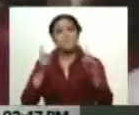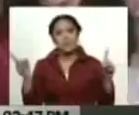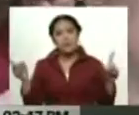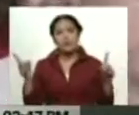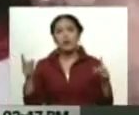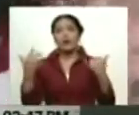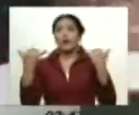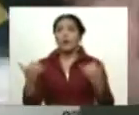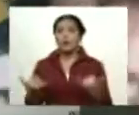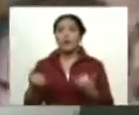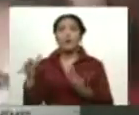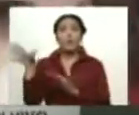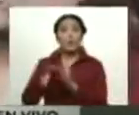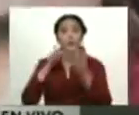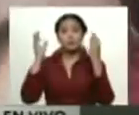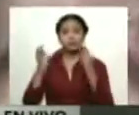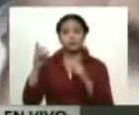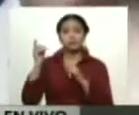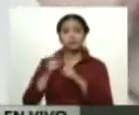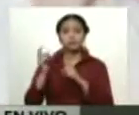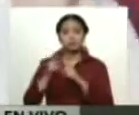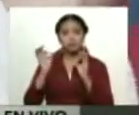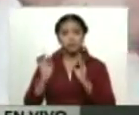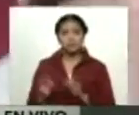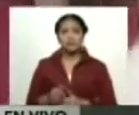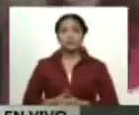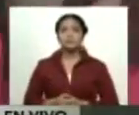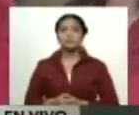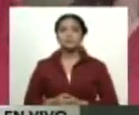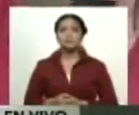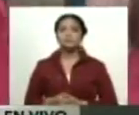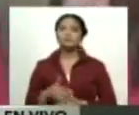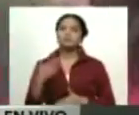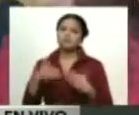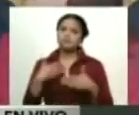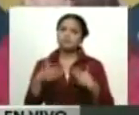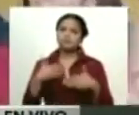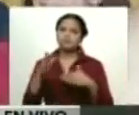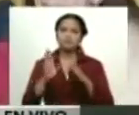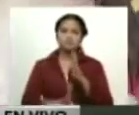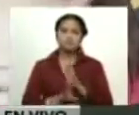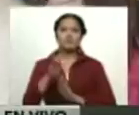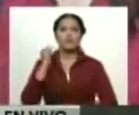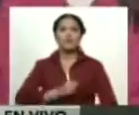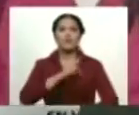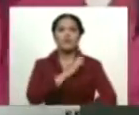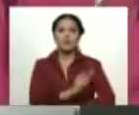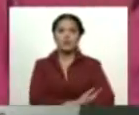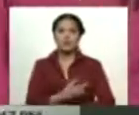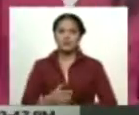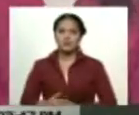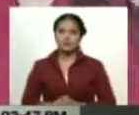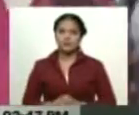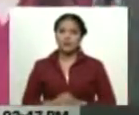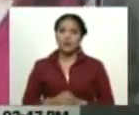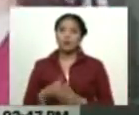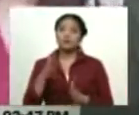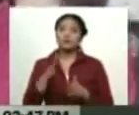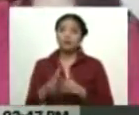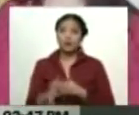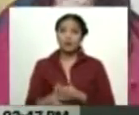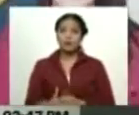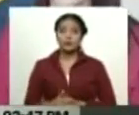y citamos sus palabras textuales, que ha venido agarrando calor. Esto como una referencia a lo que es